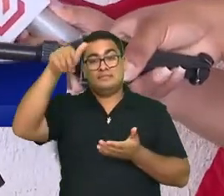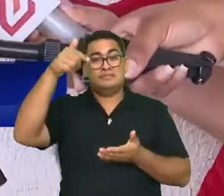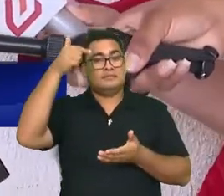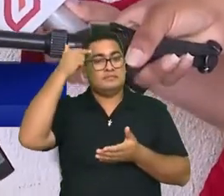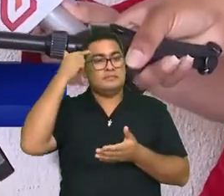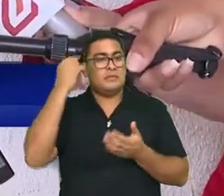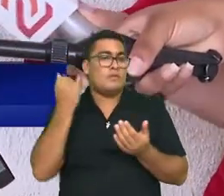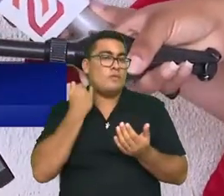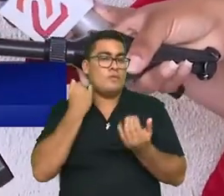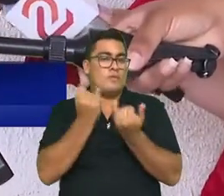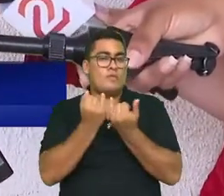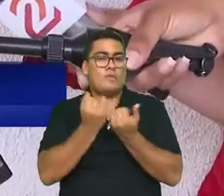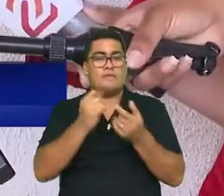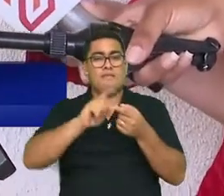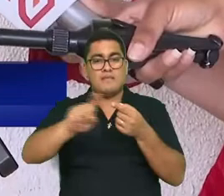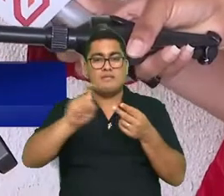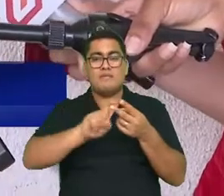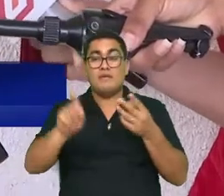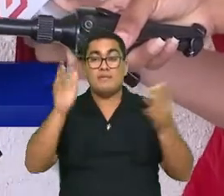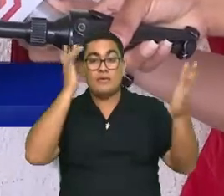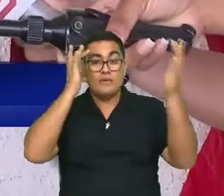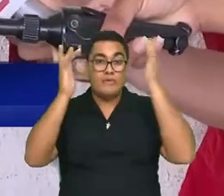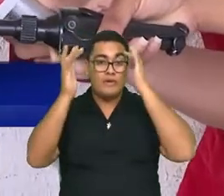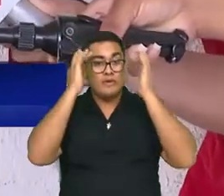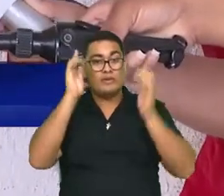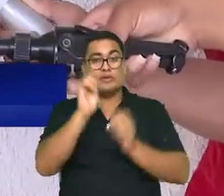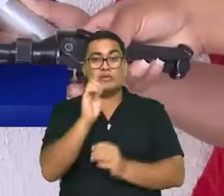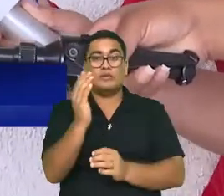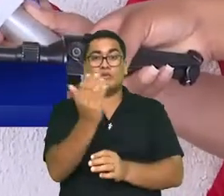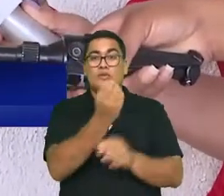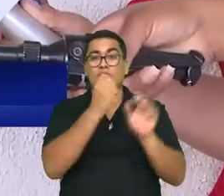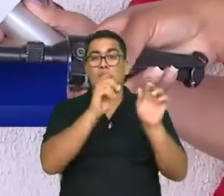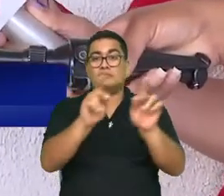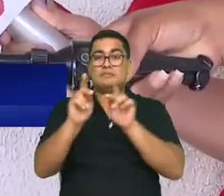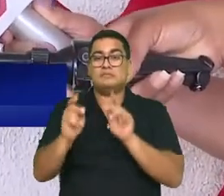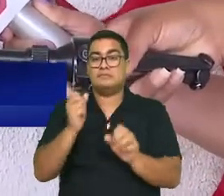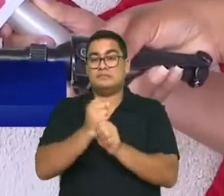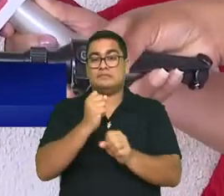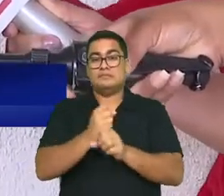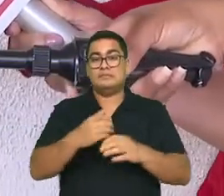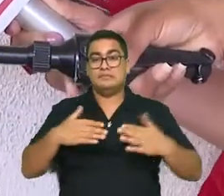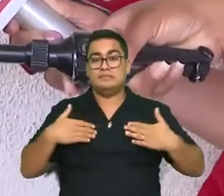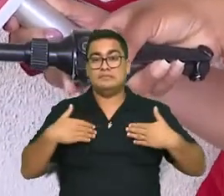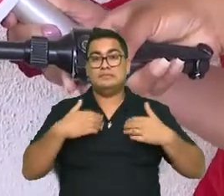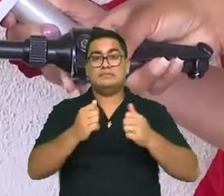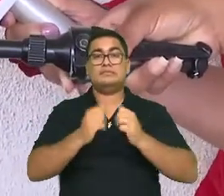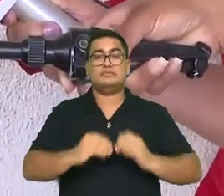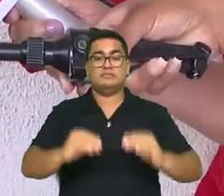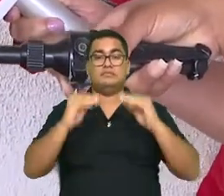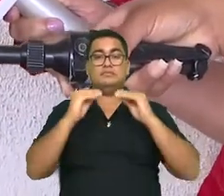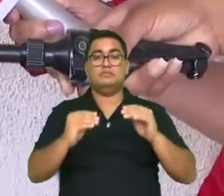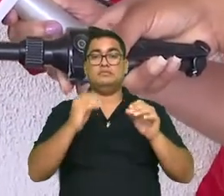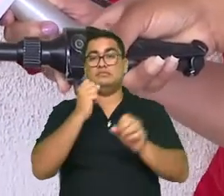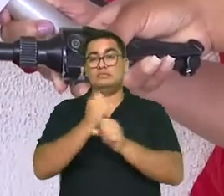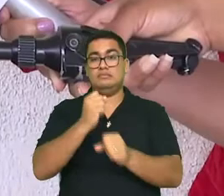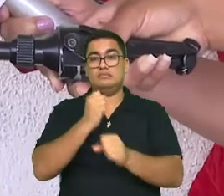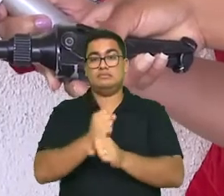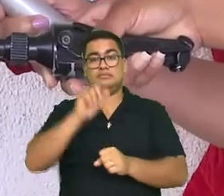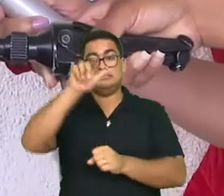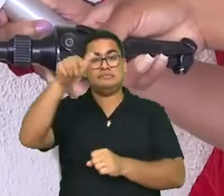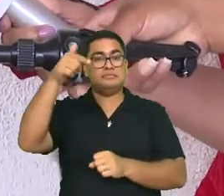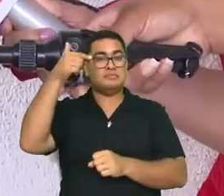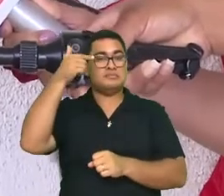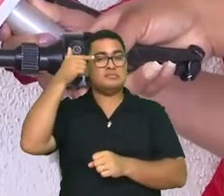los meses, está preocupado por todos nosotros, los trabajadores de la salud, los trabajadores de la educación, los trabajadores del